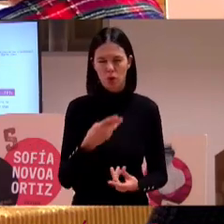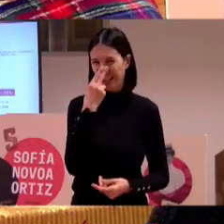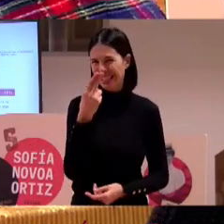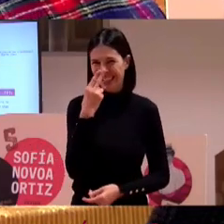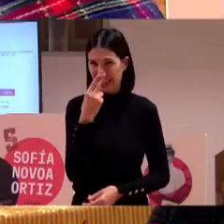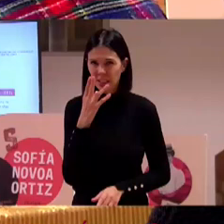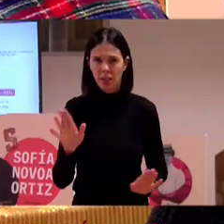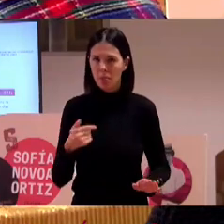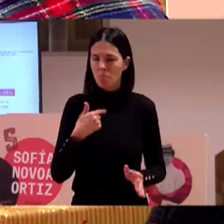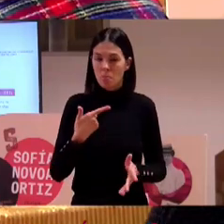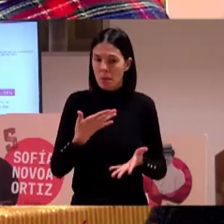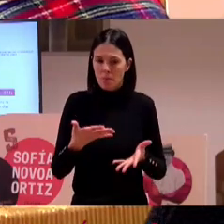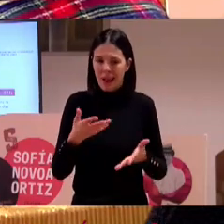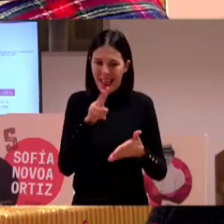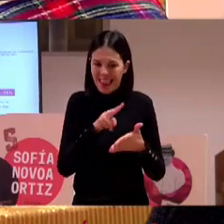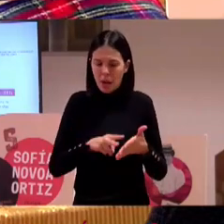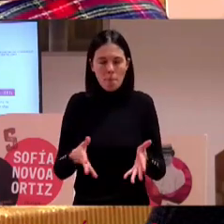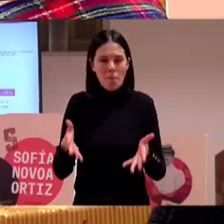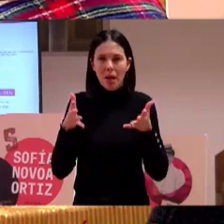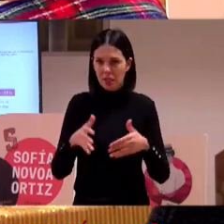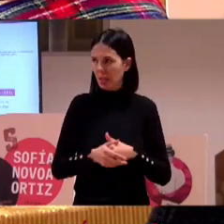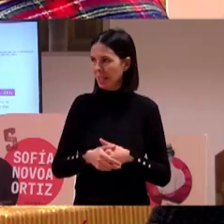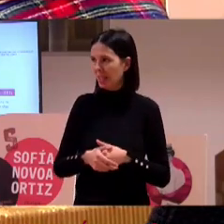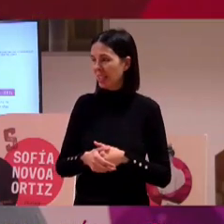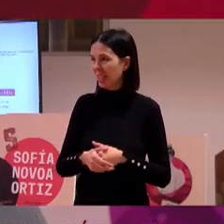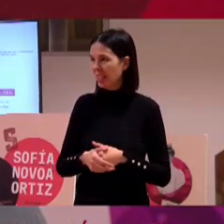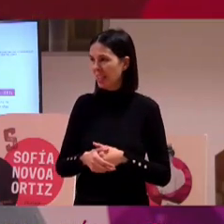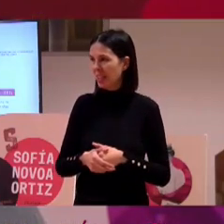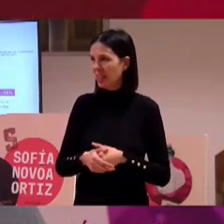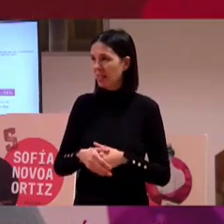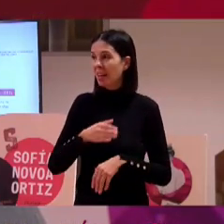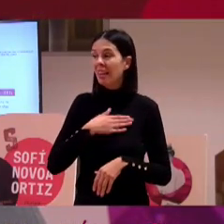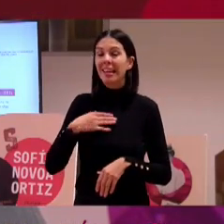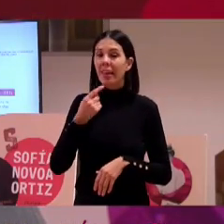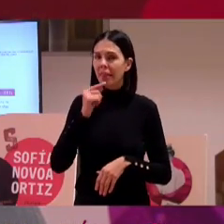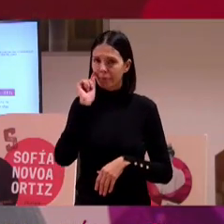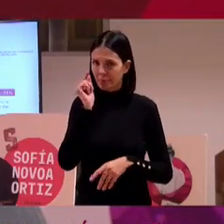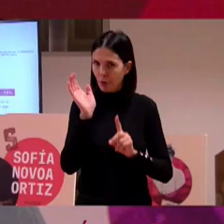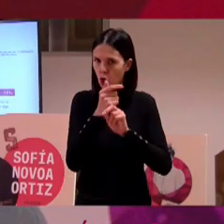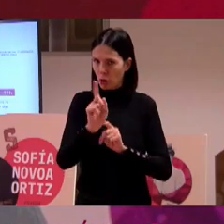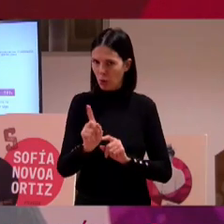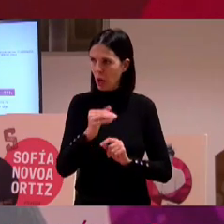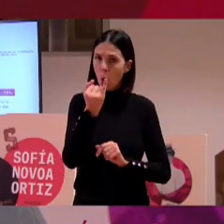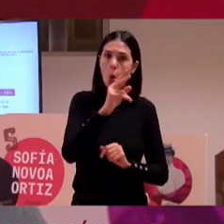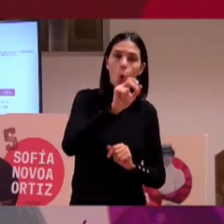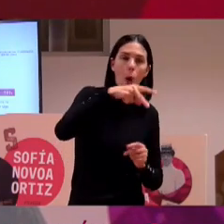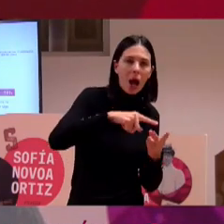Interesantísimas. A mí me encantaría leerlo. Pues, o sea, que no las has conseguido localizar. Ni Juan ni Paco.